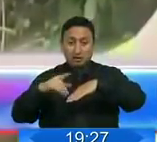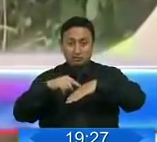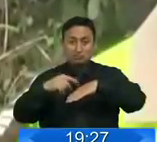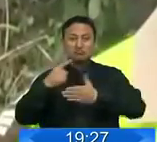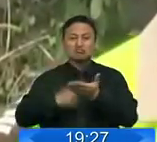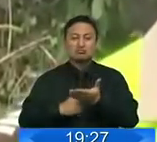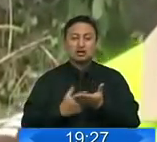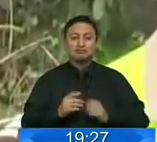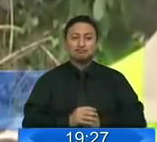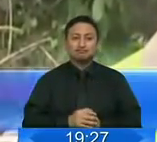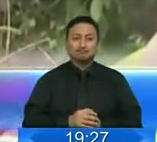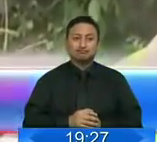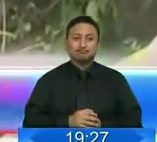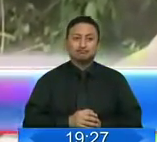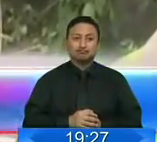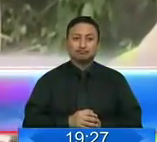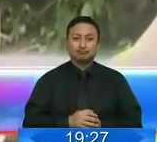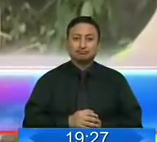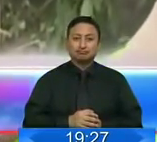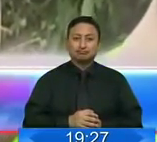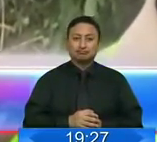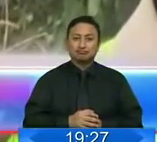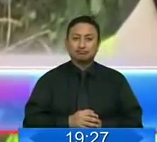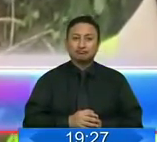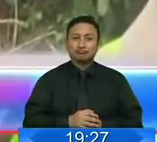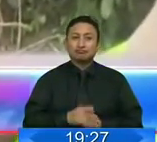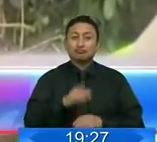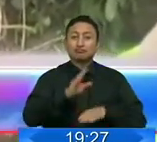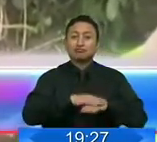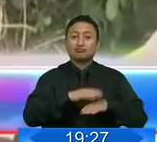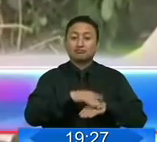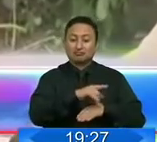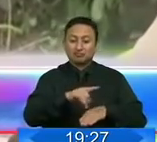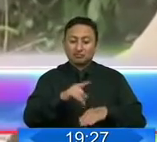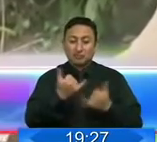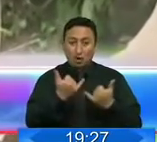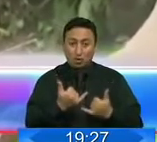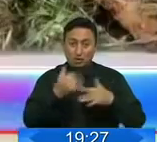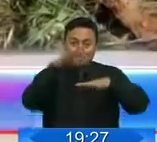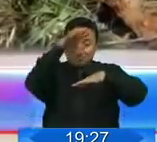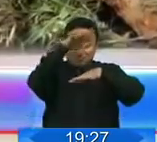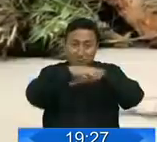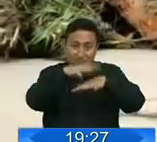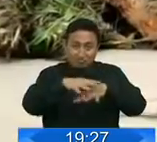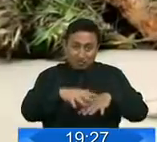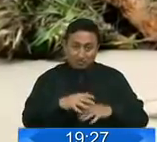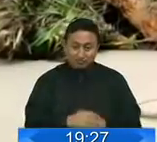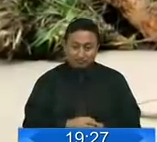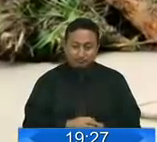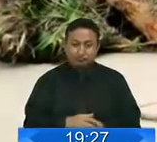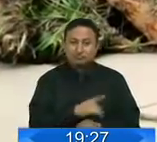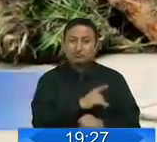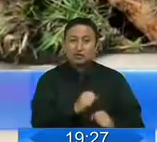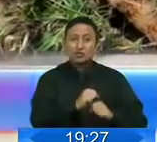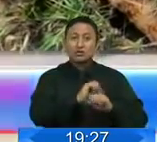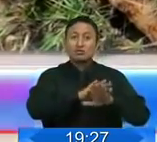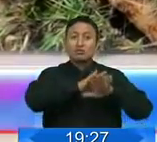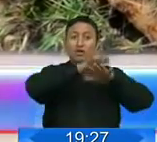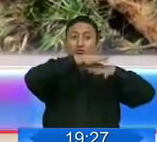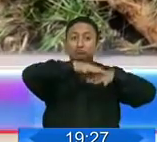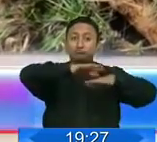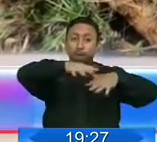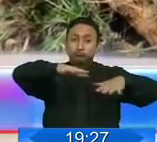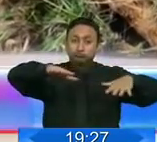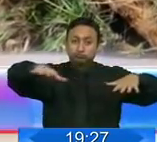puede todavía identificar todavía la identidad porque se encuentra bajo los escombros, bajo los palos, igualmente bajo tierra. La fuerza de las crecidas aguas de este mismo río,